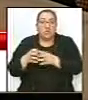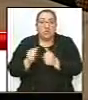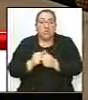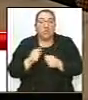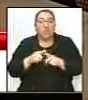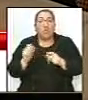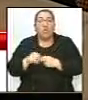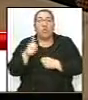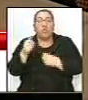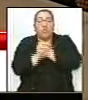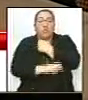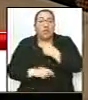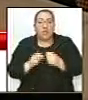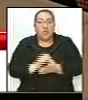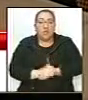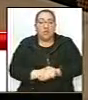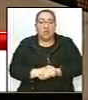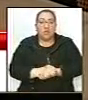otros países,